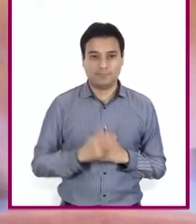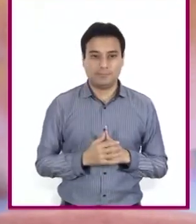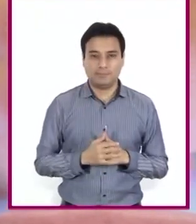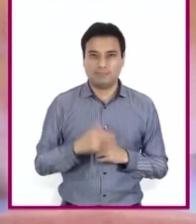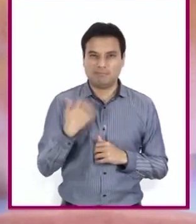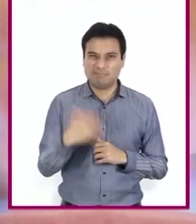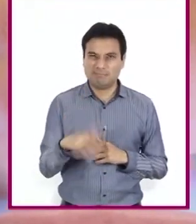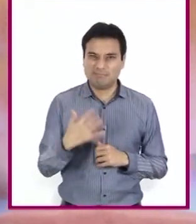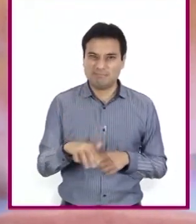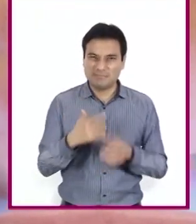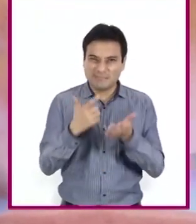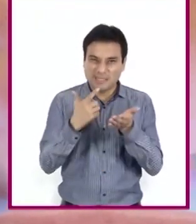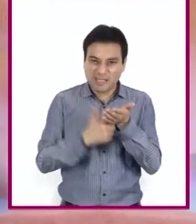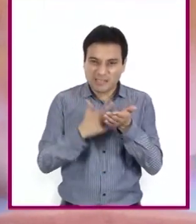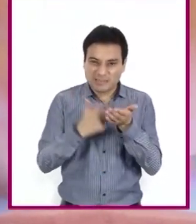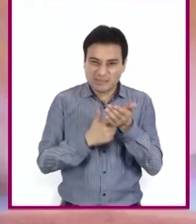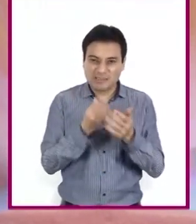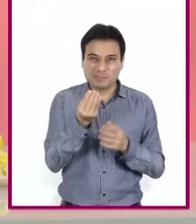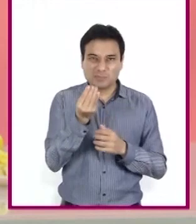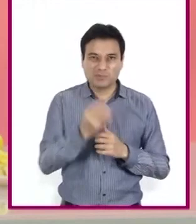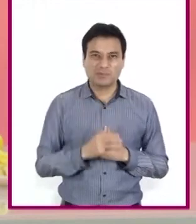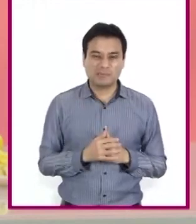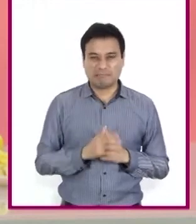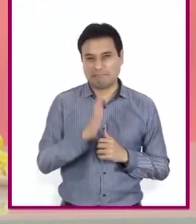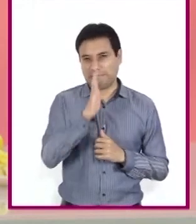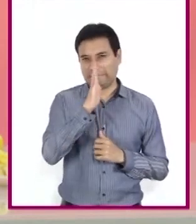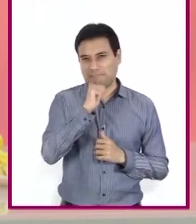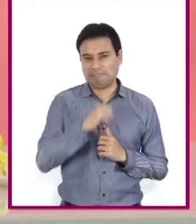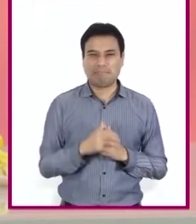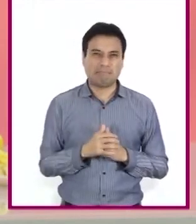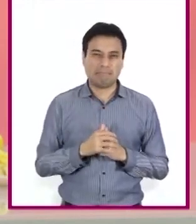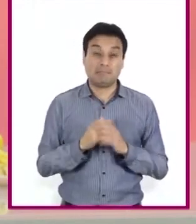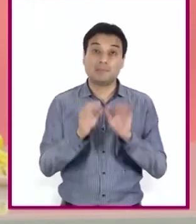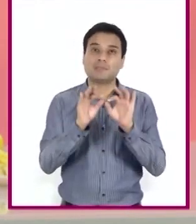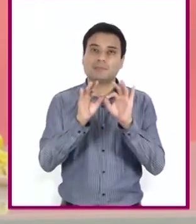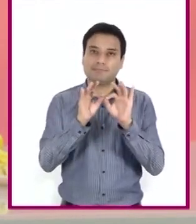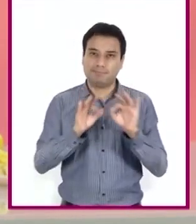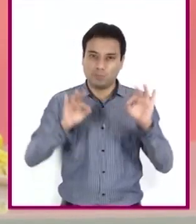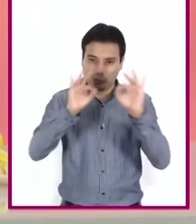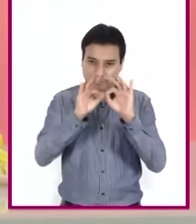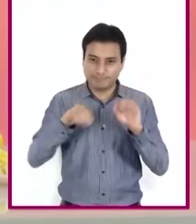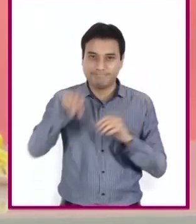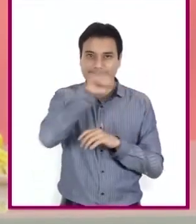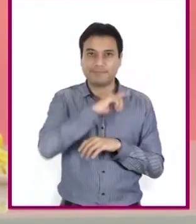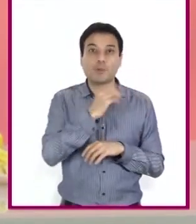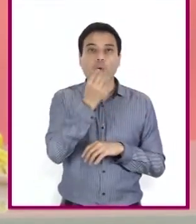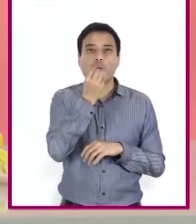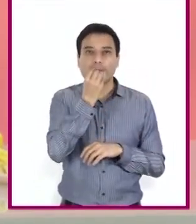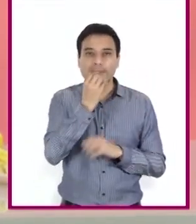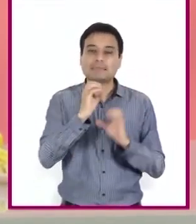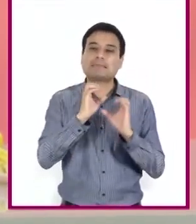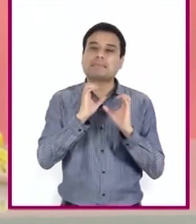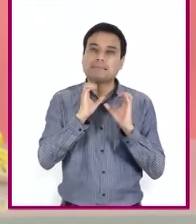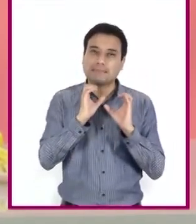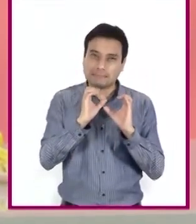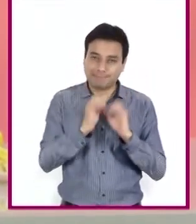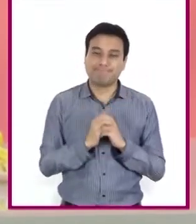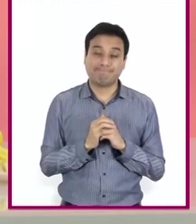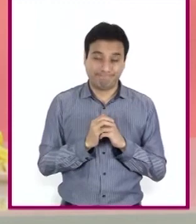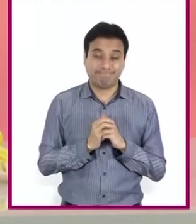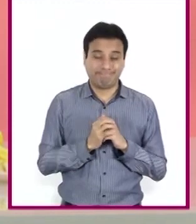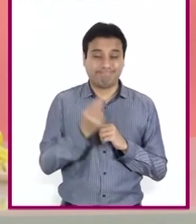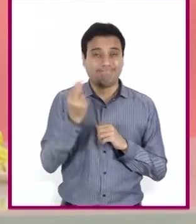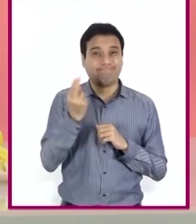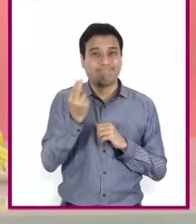cuánta grasa desprende. Por eso es importante moderar el consumo de esos alimentos en nuestro